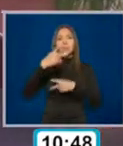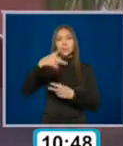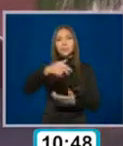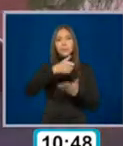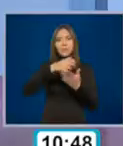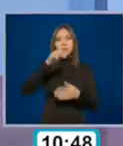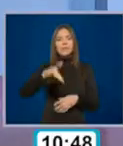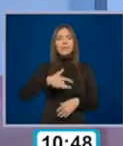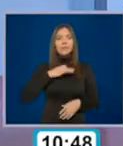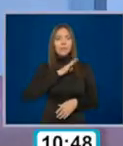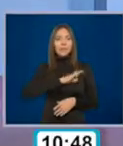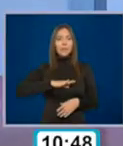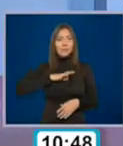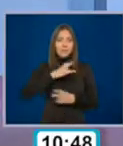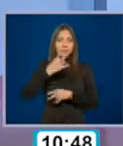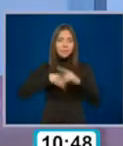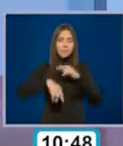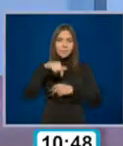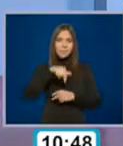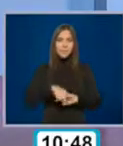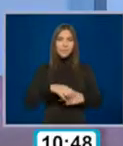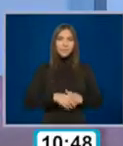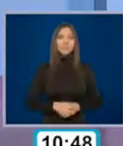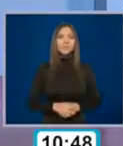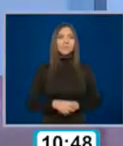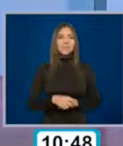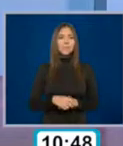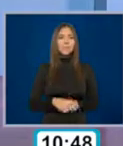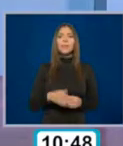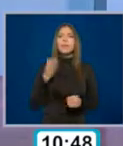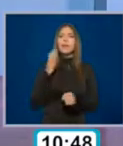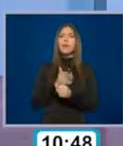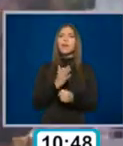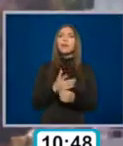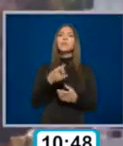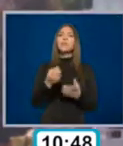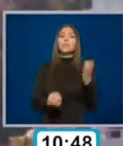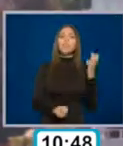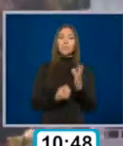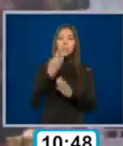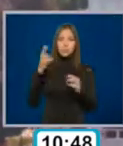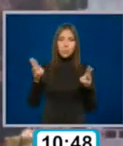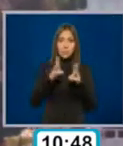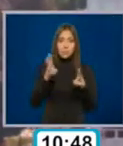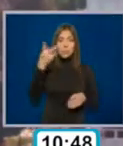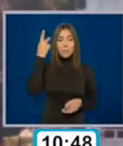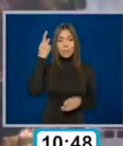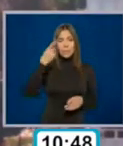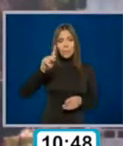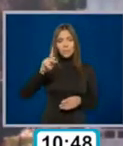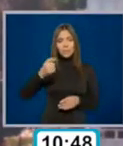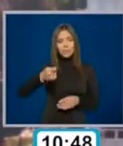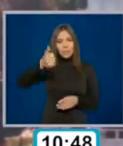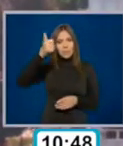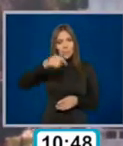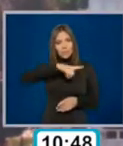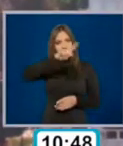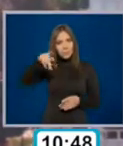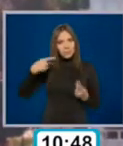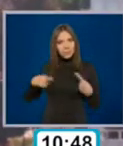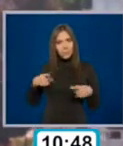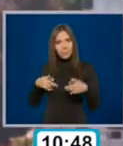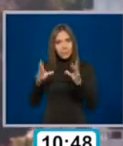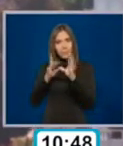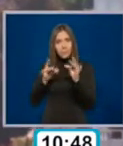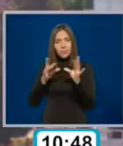aquí. Muy bien. Muy feliz. Oye, cuéntame, estás con una nueva propuesta musical, pero antes hay que decirle al público que ya